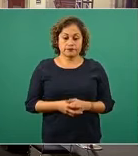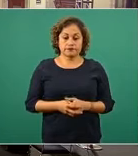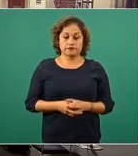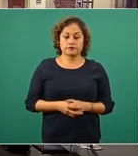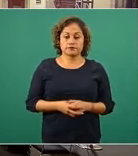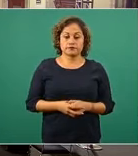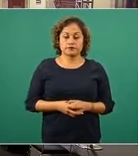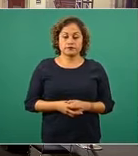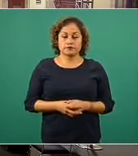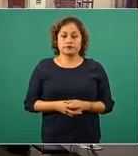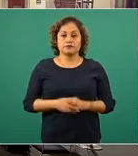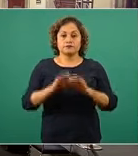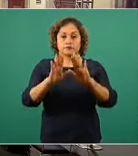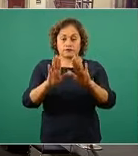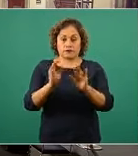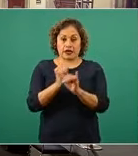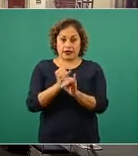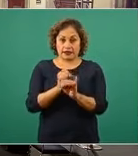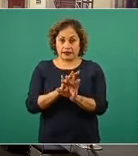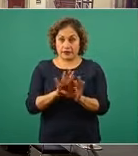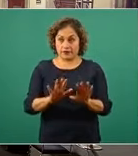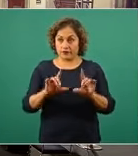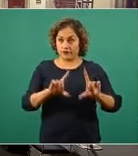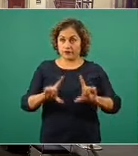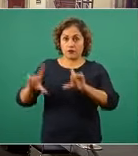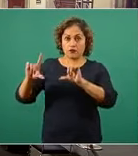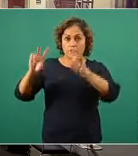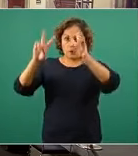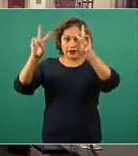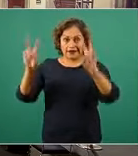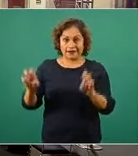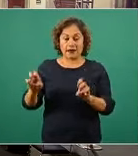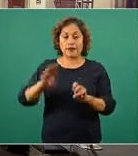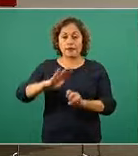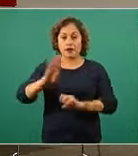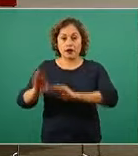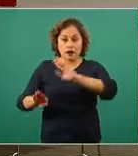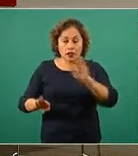En el informe, en la parte de las defunciones, decía que el